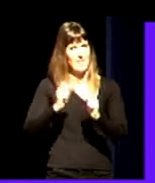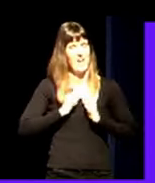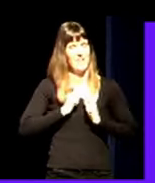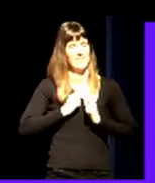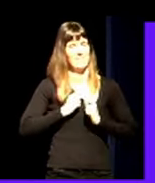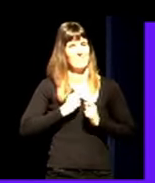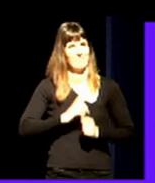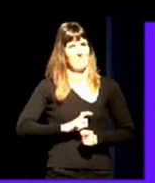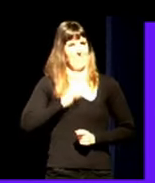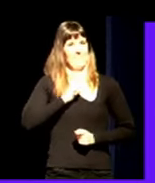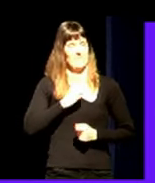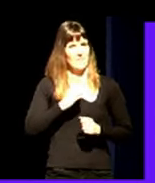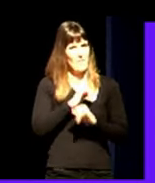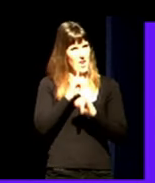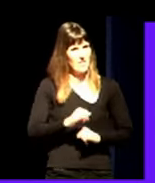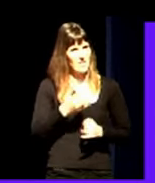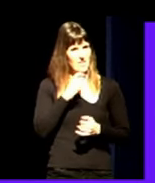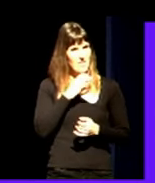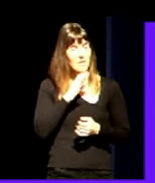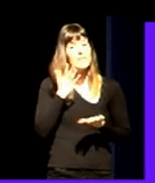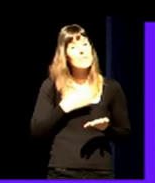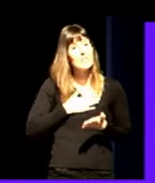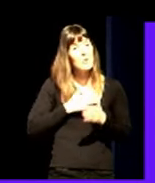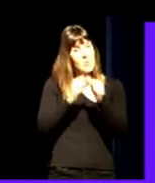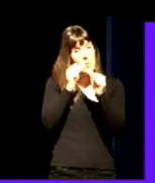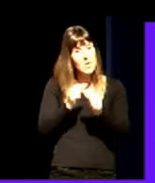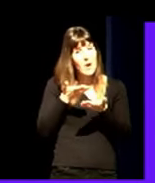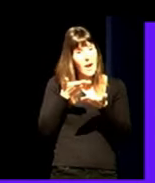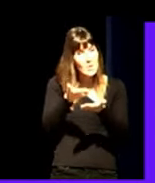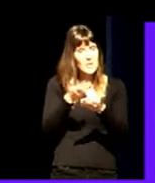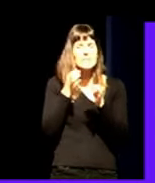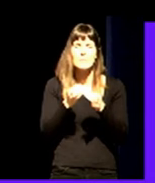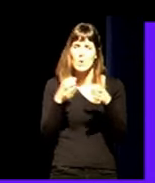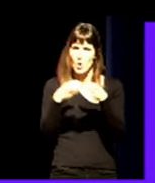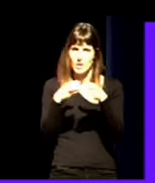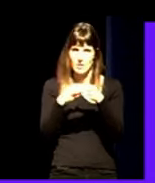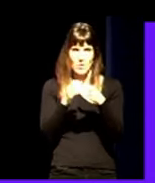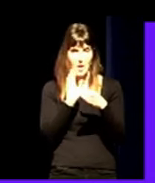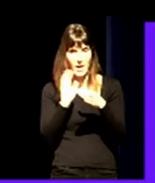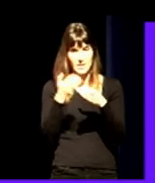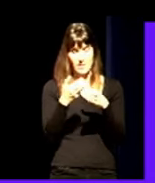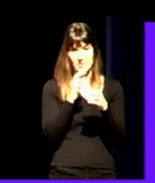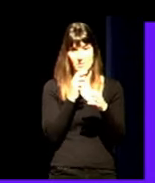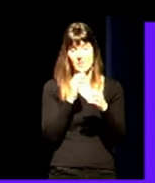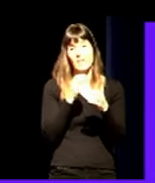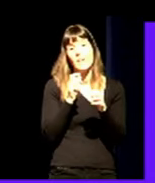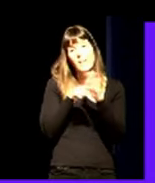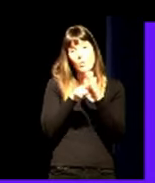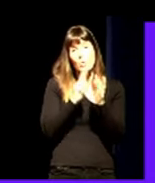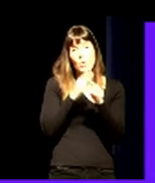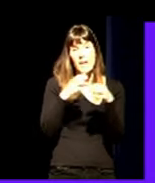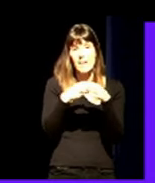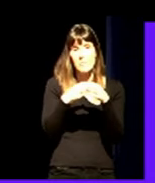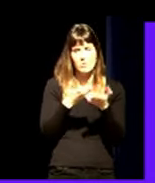importante. Nosotros trabajamos desde este modelo de la ayuda, en el modelo colectivo, a través de este modelo de equipos de ayuda.